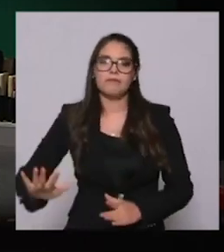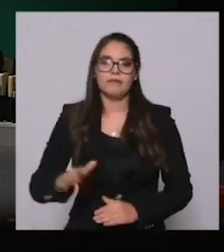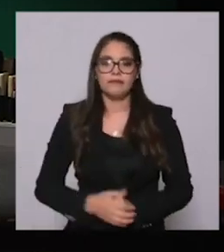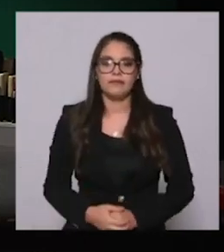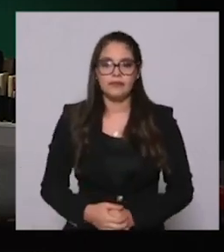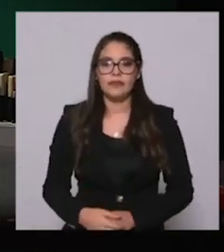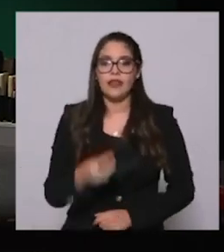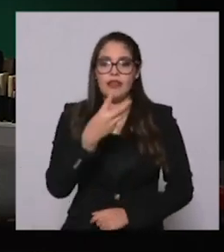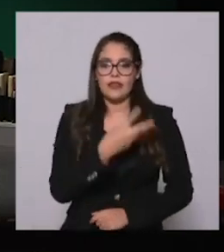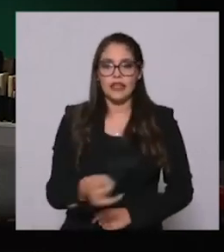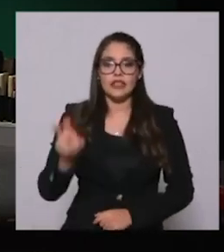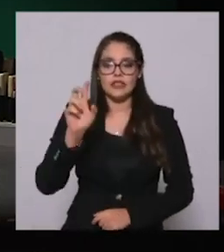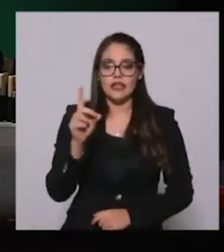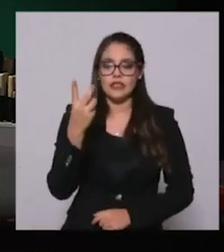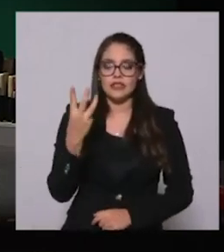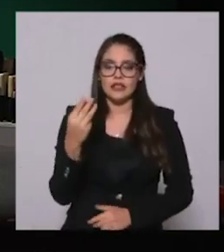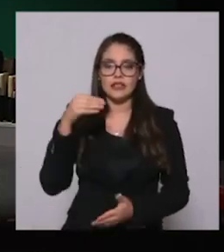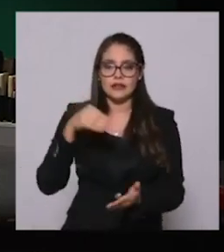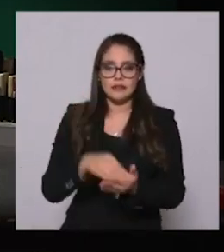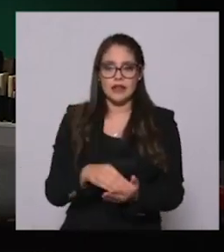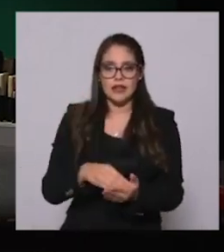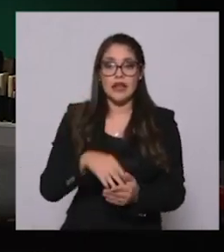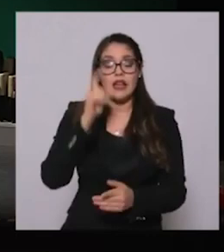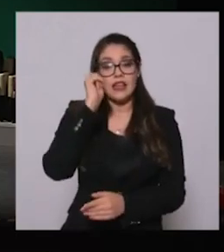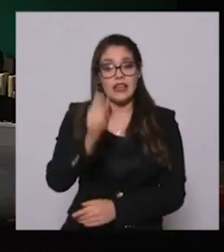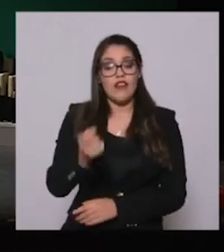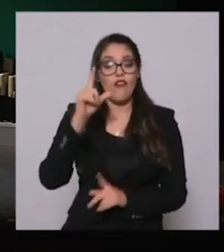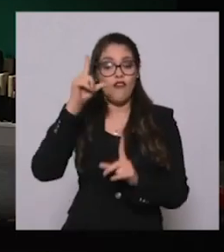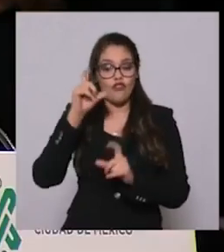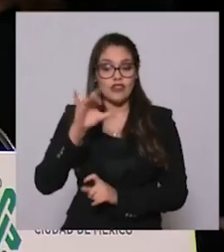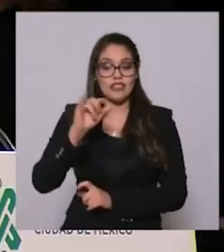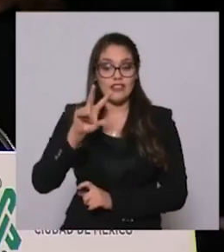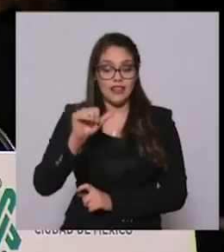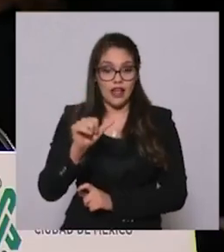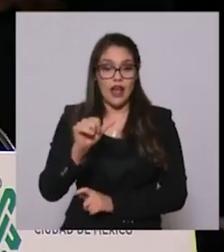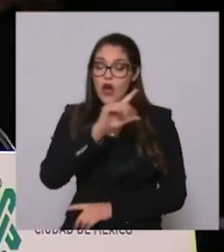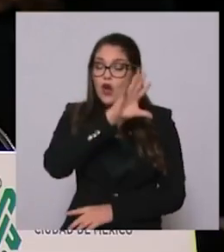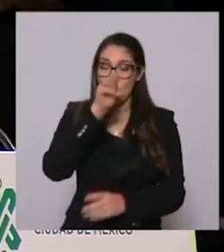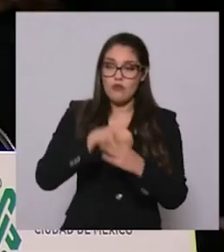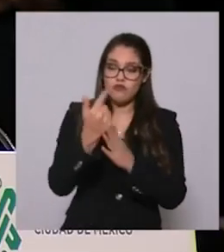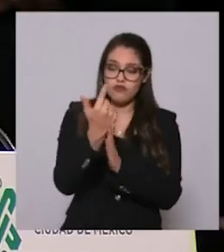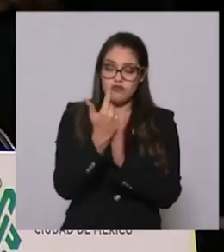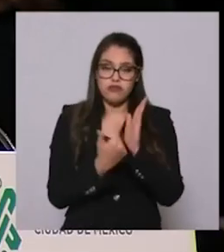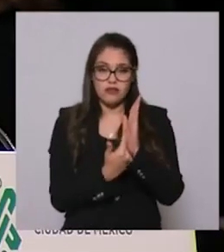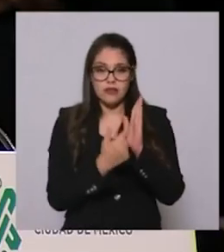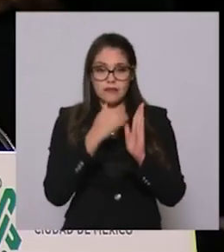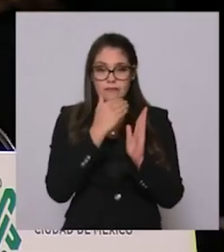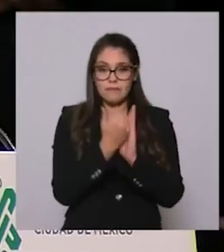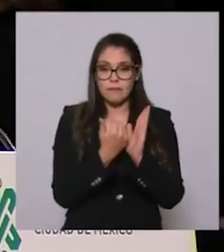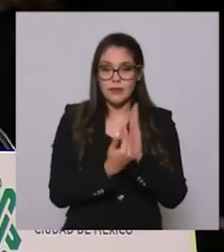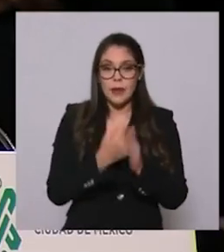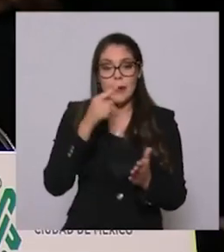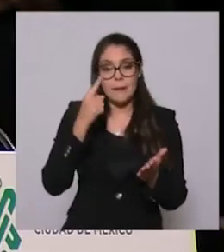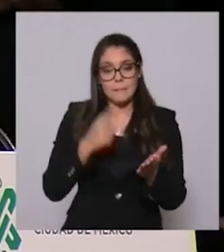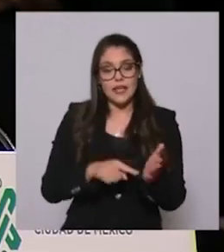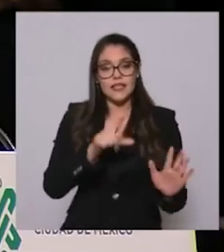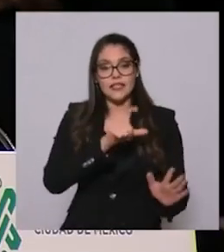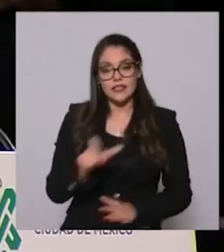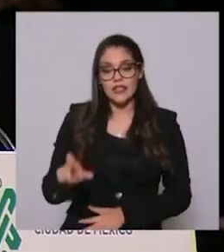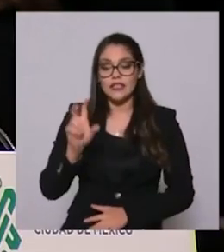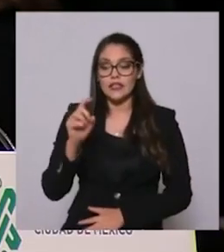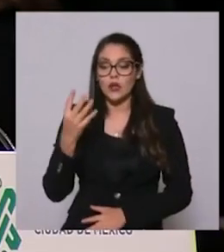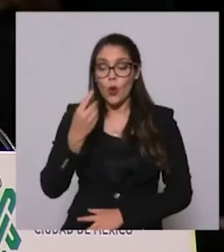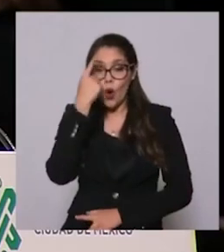333.900 fotocívicas y se han contabilizado 1.734 horas de